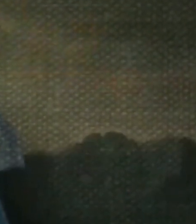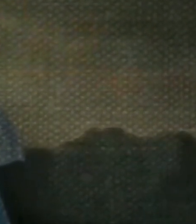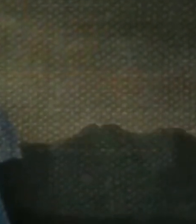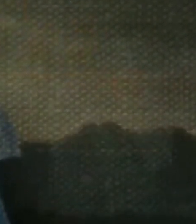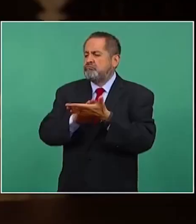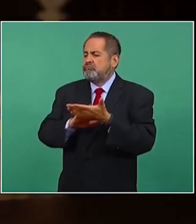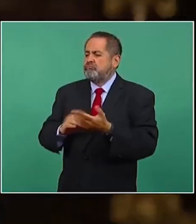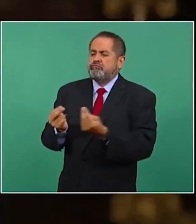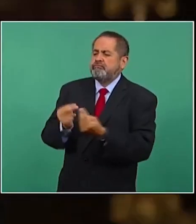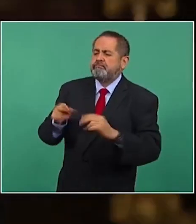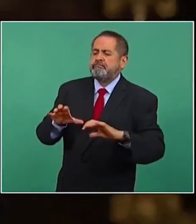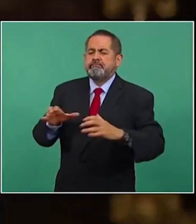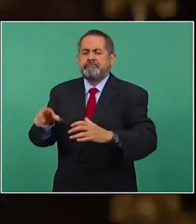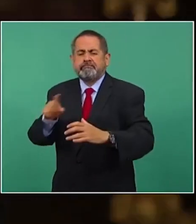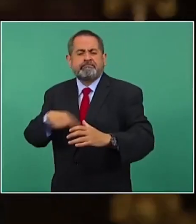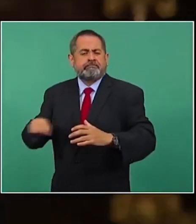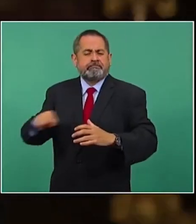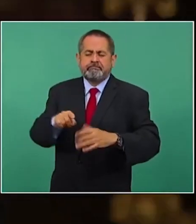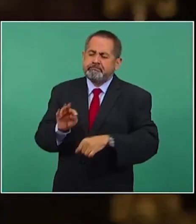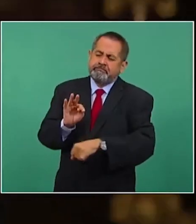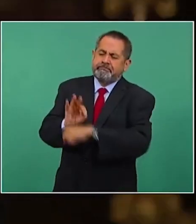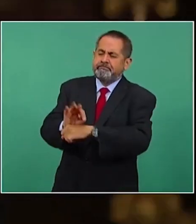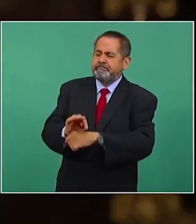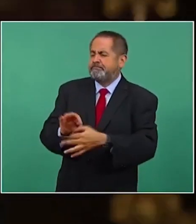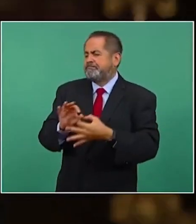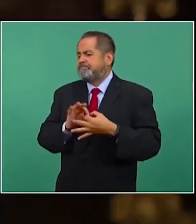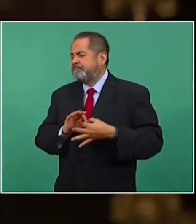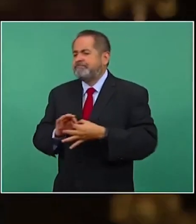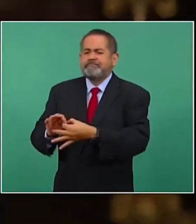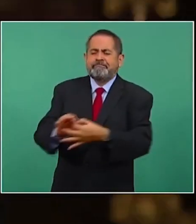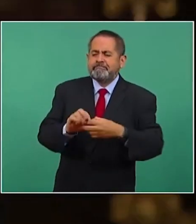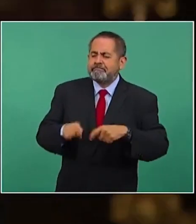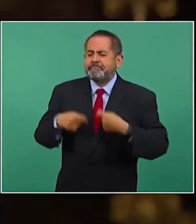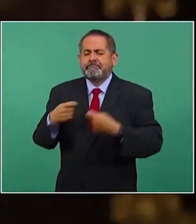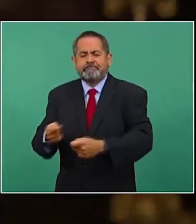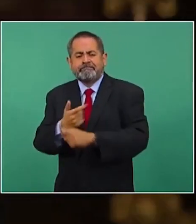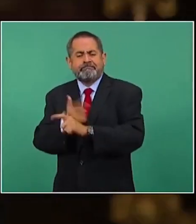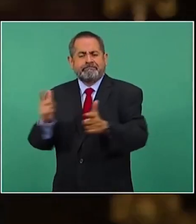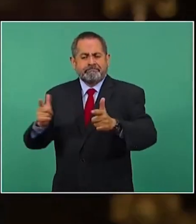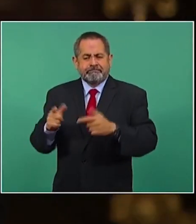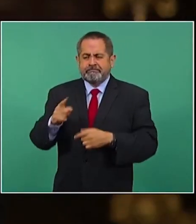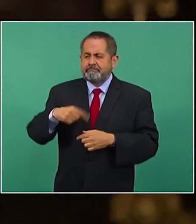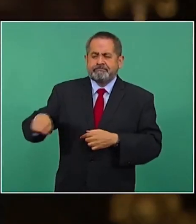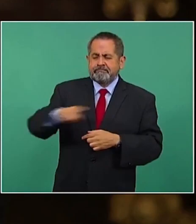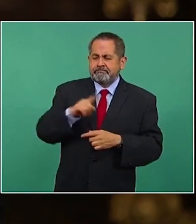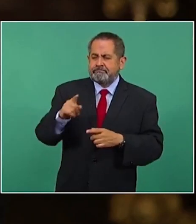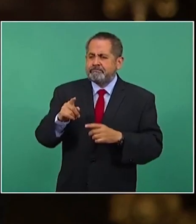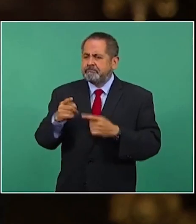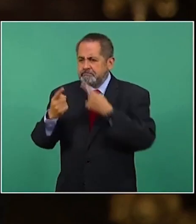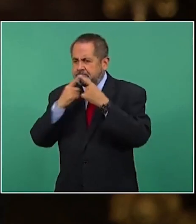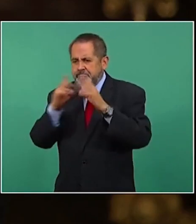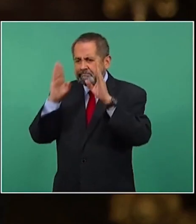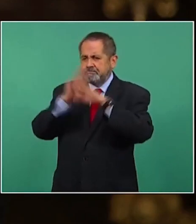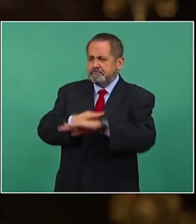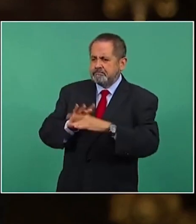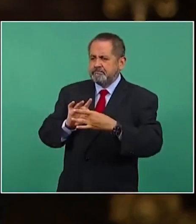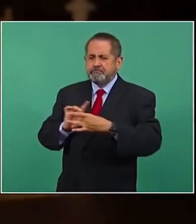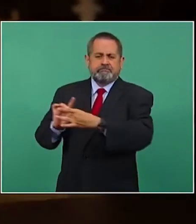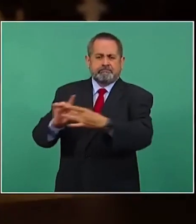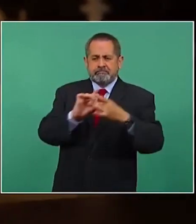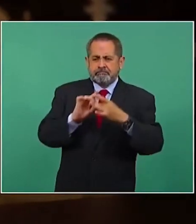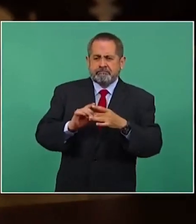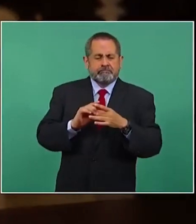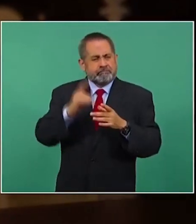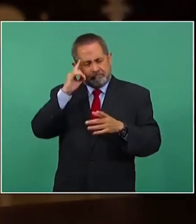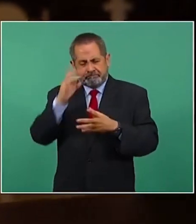el Papa. Lo dejó abierto, pues, a la interpretación. Y, sí, ¿quiénes son los que cometieron las acciones? ¿La iglesia o el